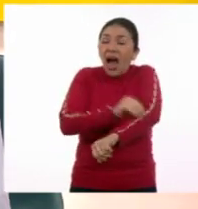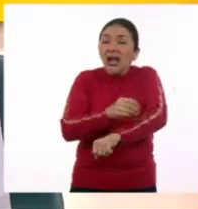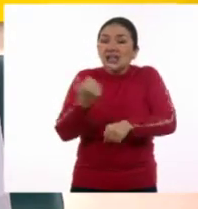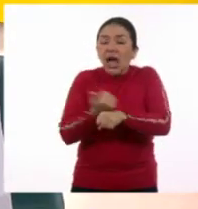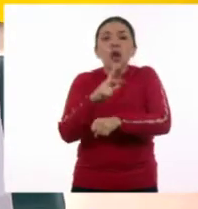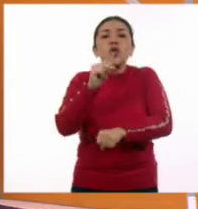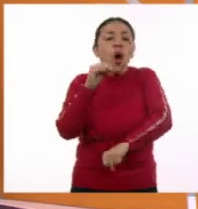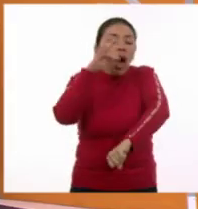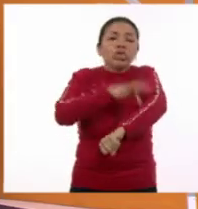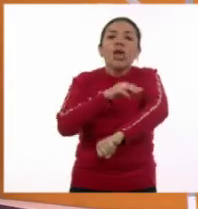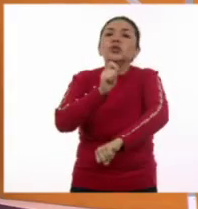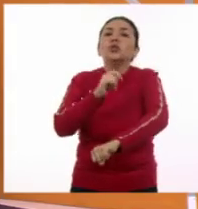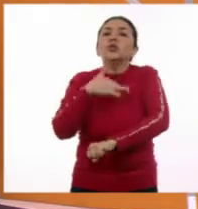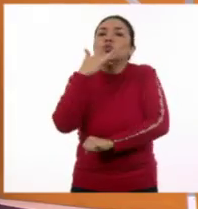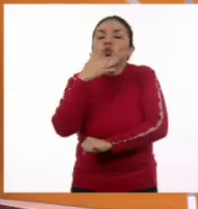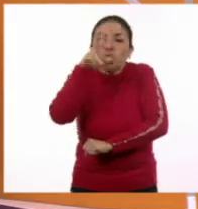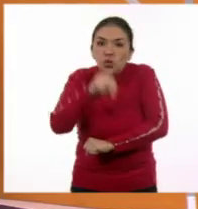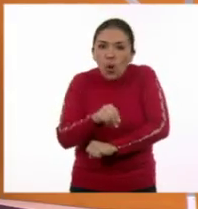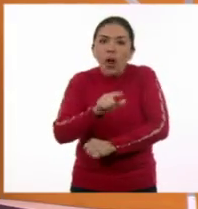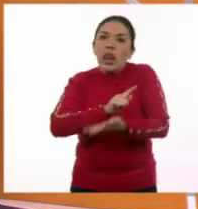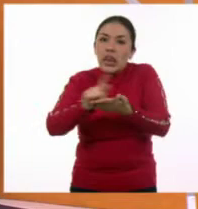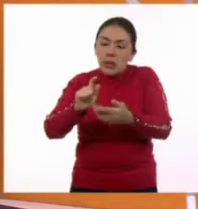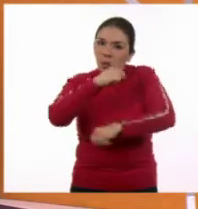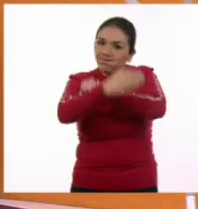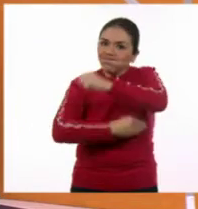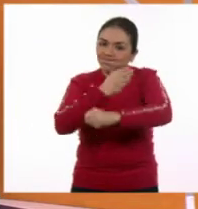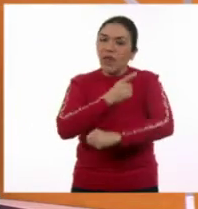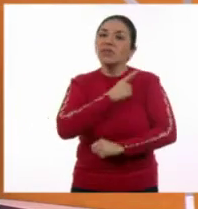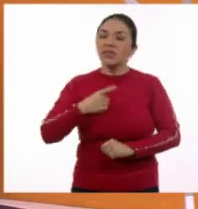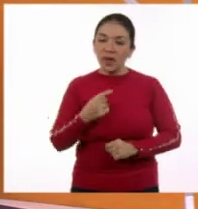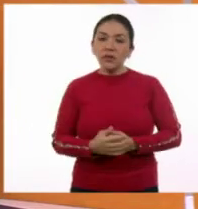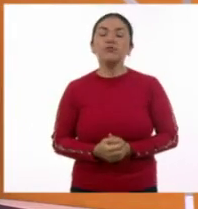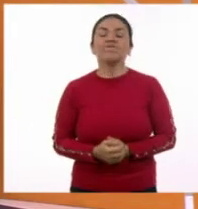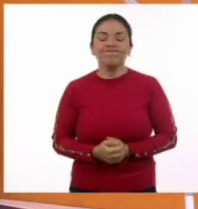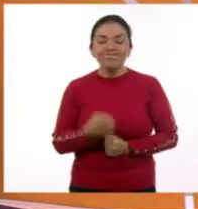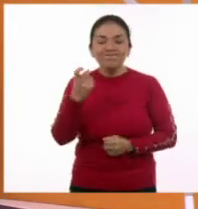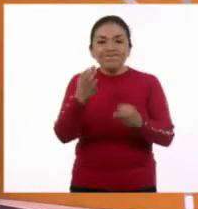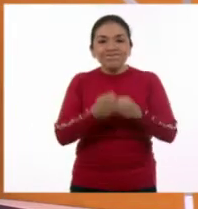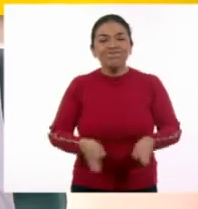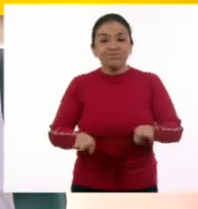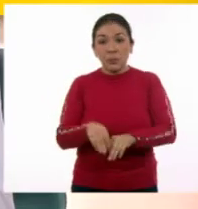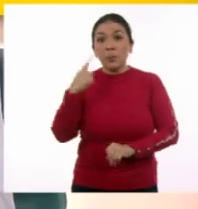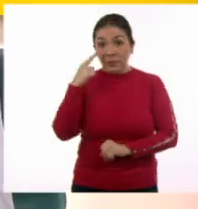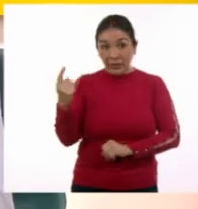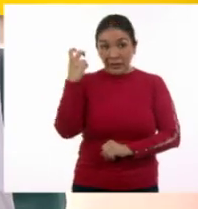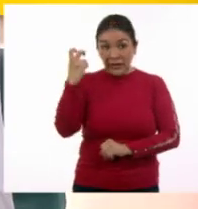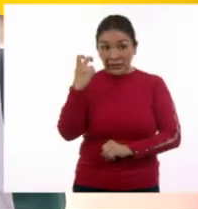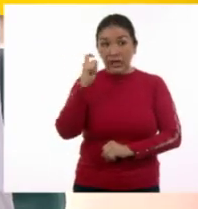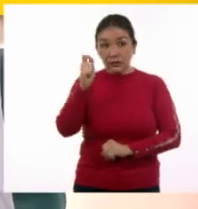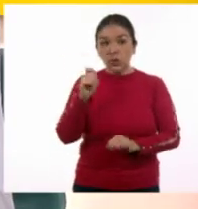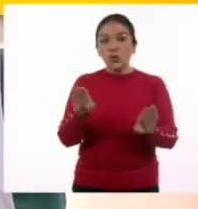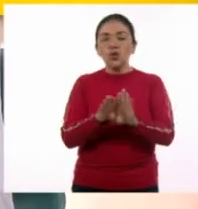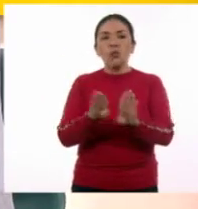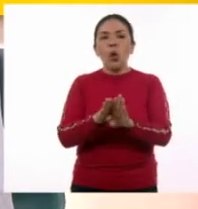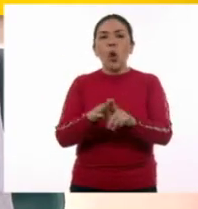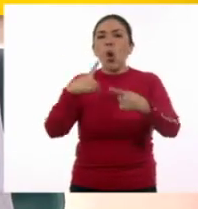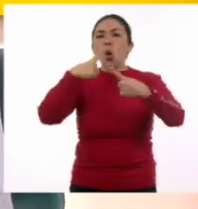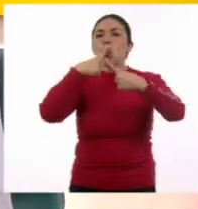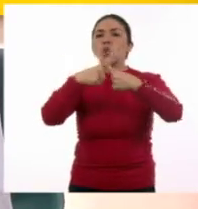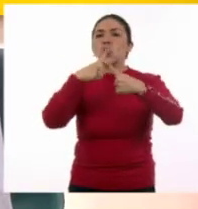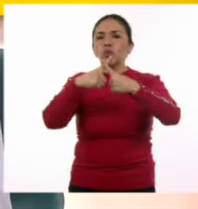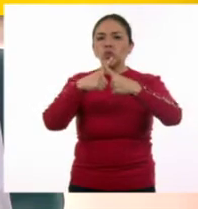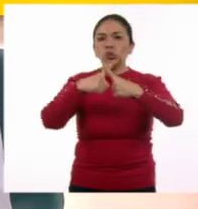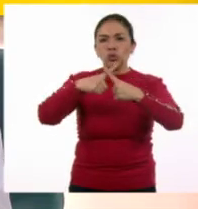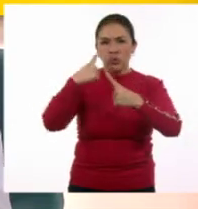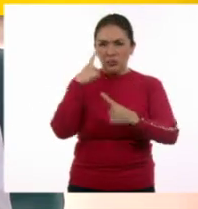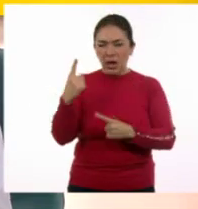herida aunque porque el piso sí muy importante esto el vendaje como decía va de manera cruzada y va